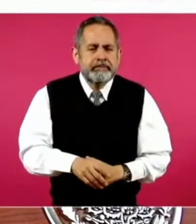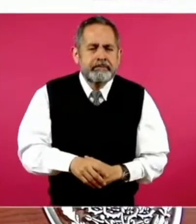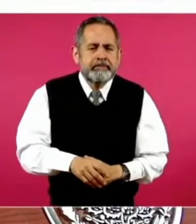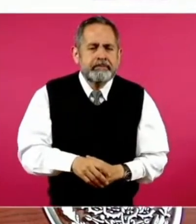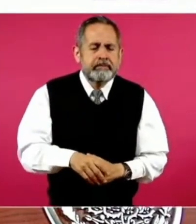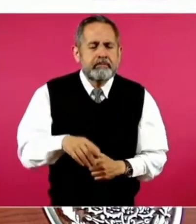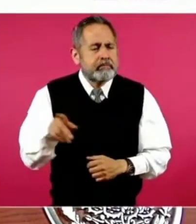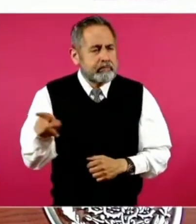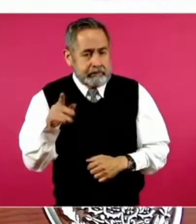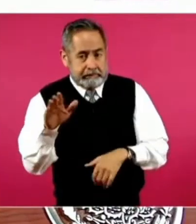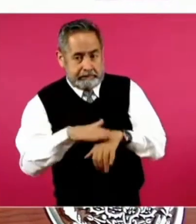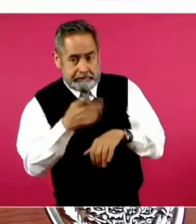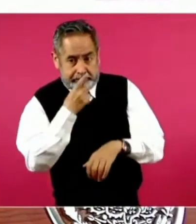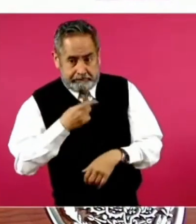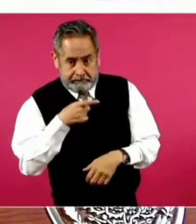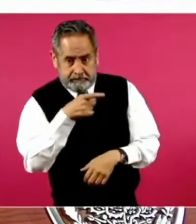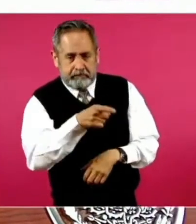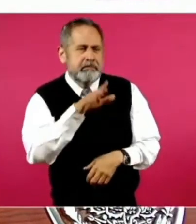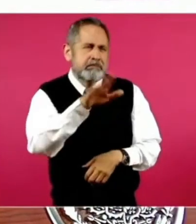Un acuerdo,